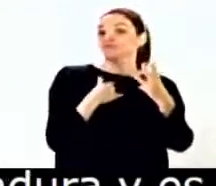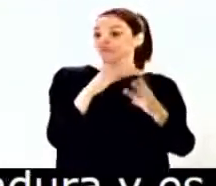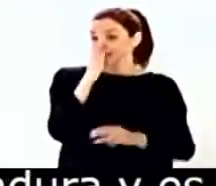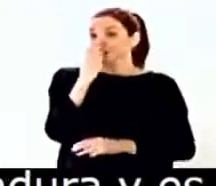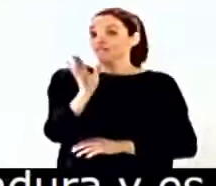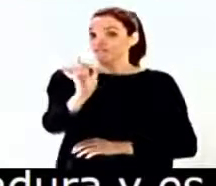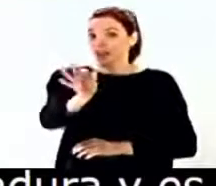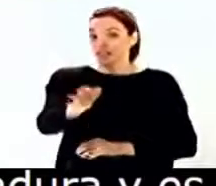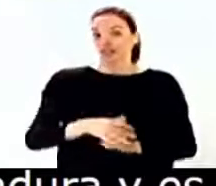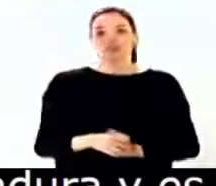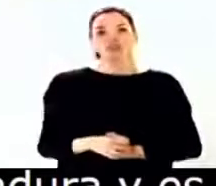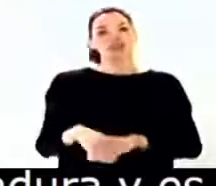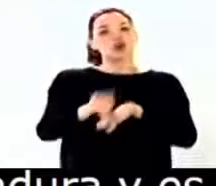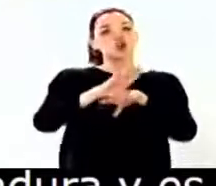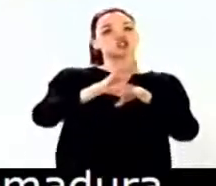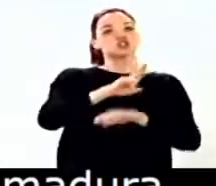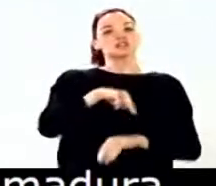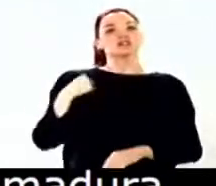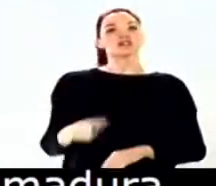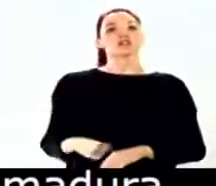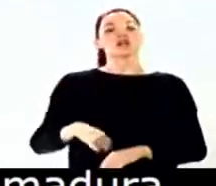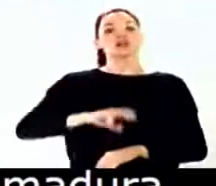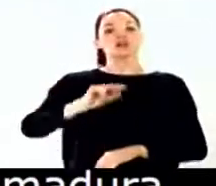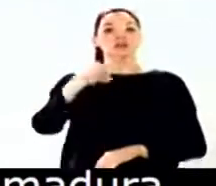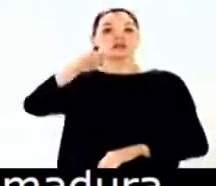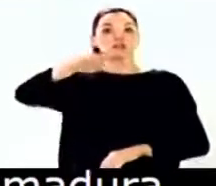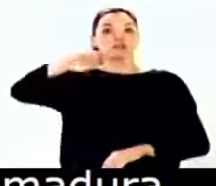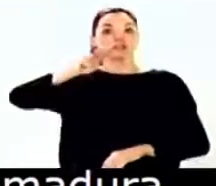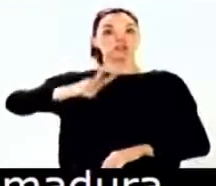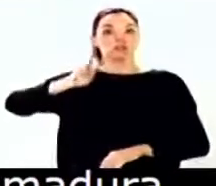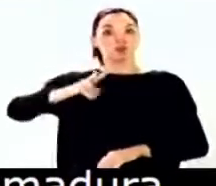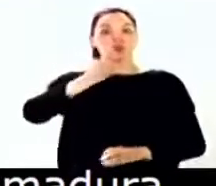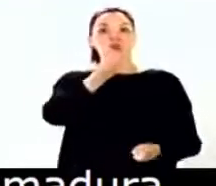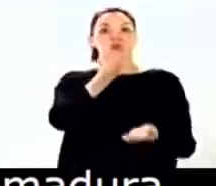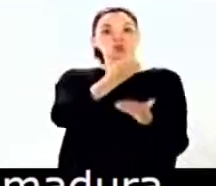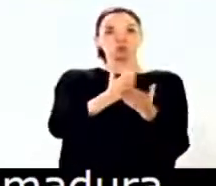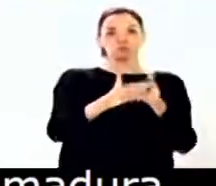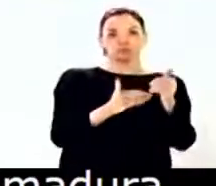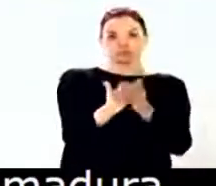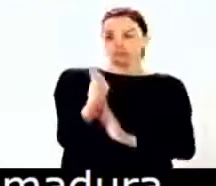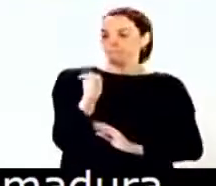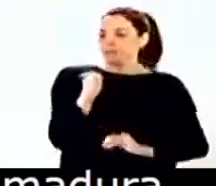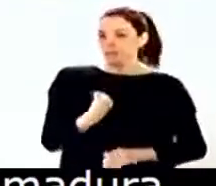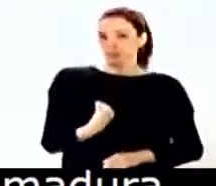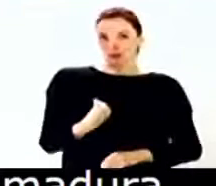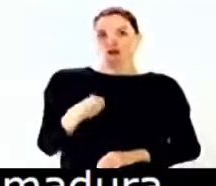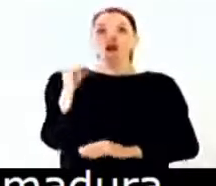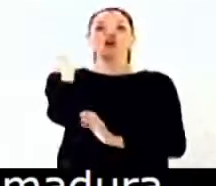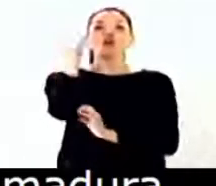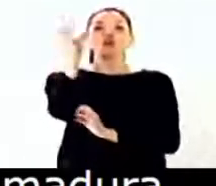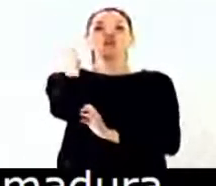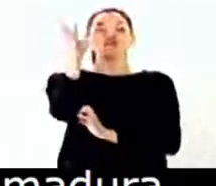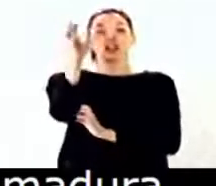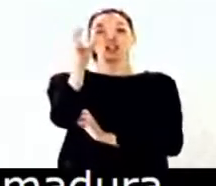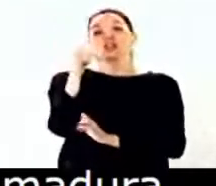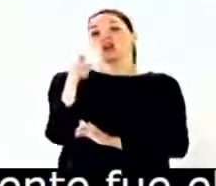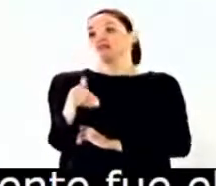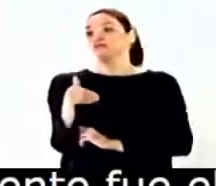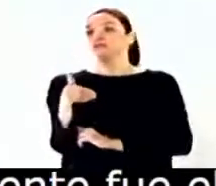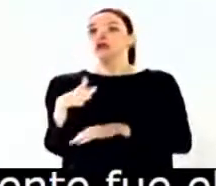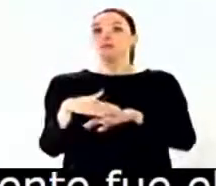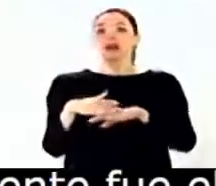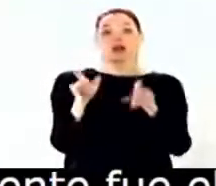el consejero de Sanidad y vicepresidente segundo el que propuso esa conferencia